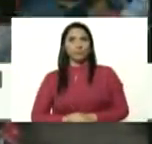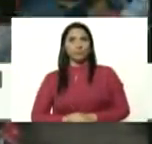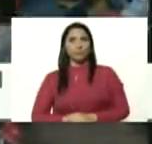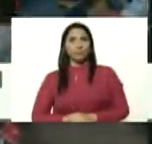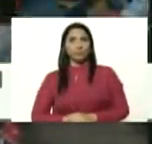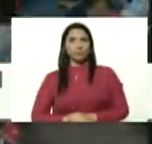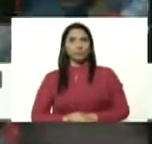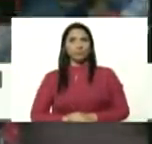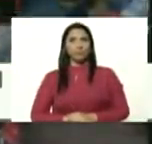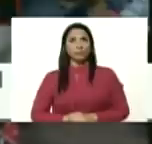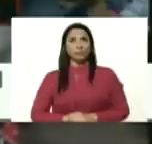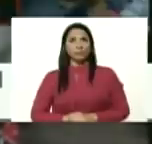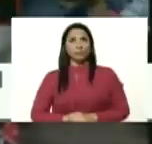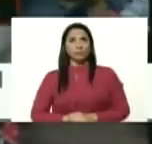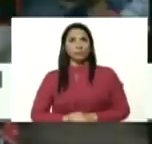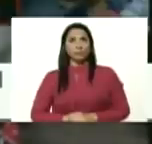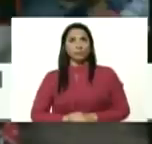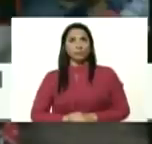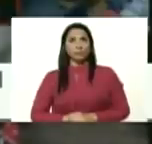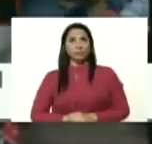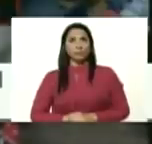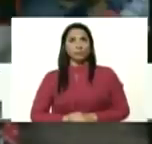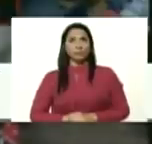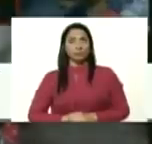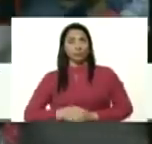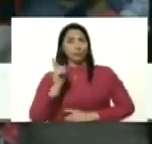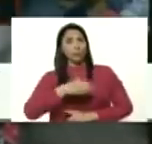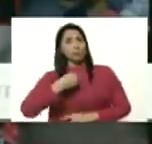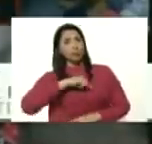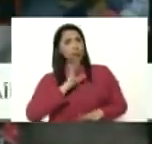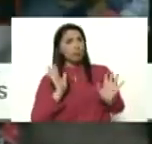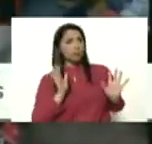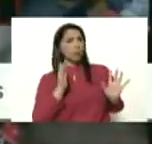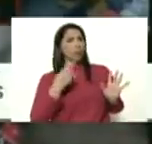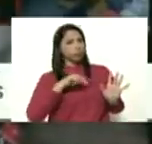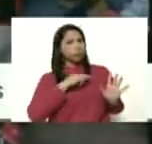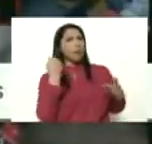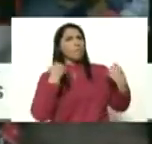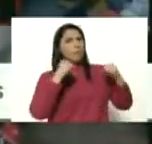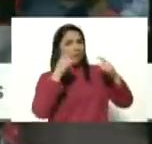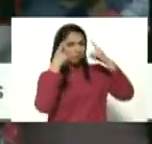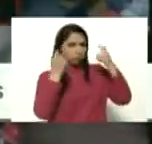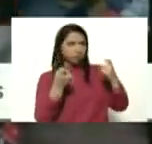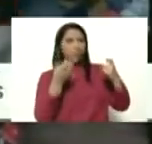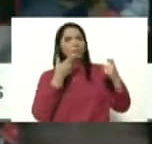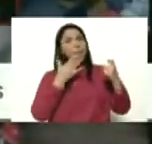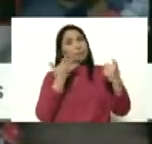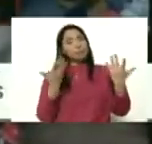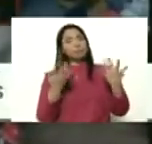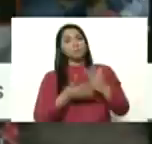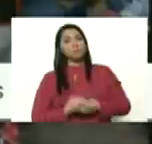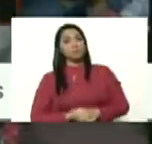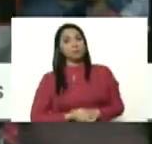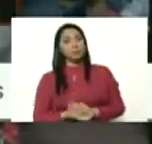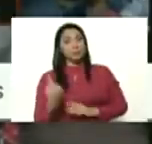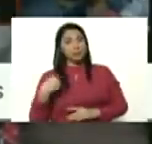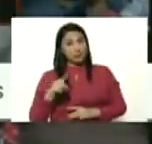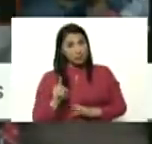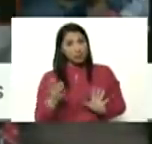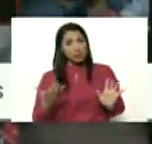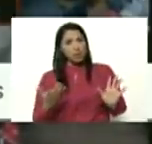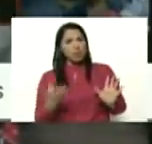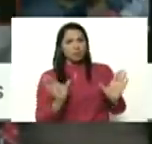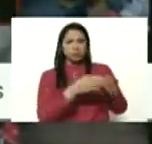hermano. En eso también nosotros hemos estado preparando, por instrucciones de usted, tenemos los cuerpos